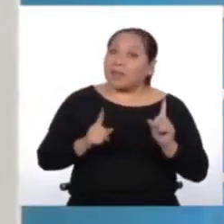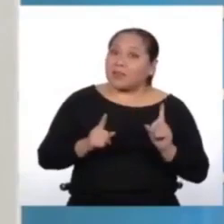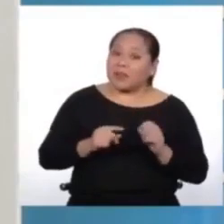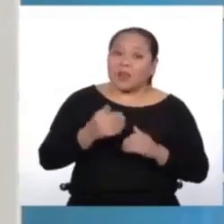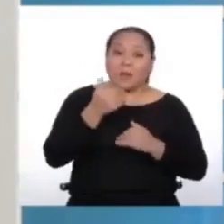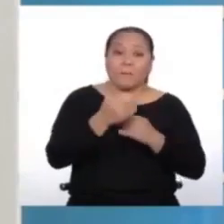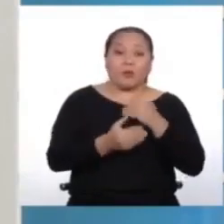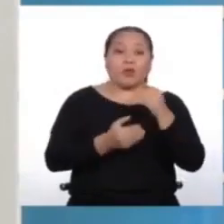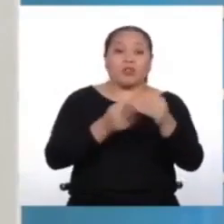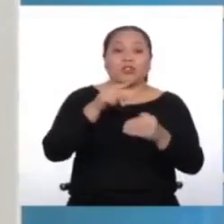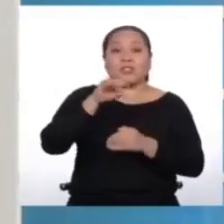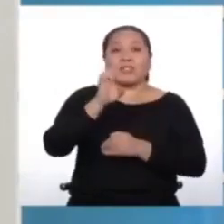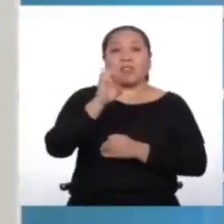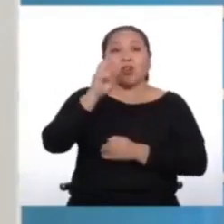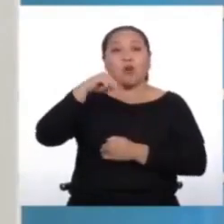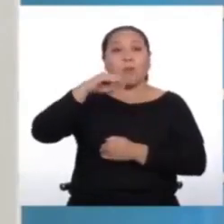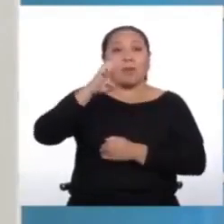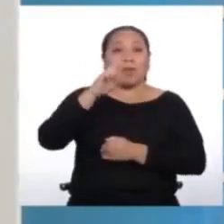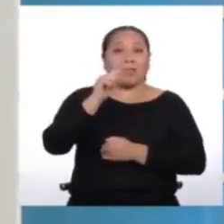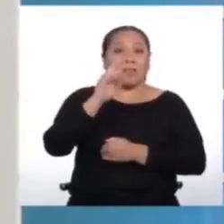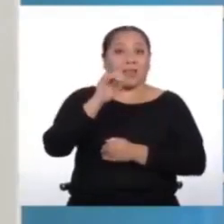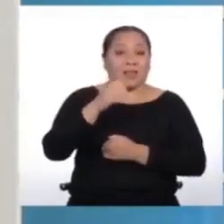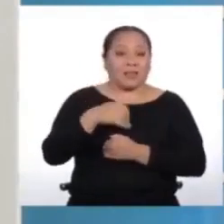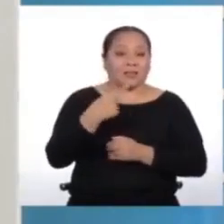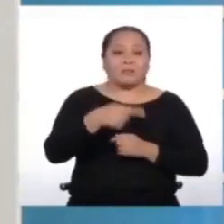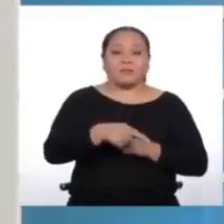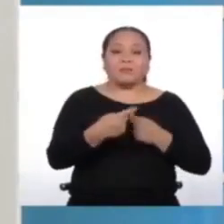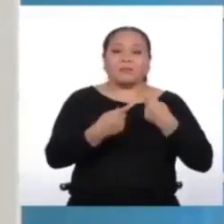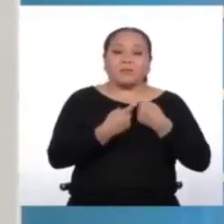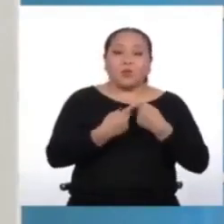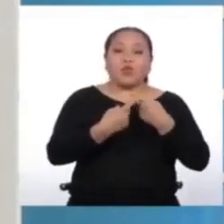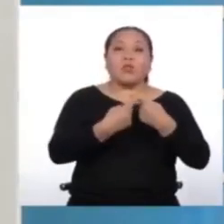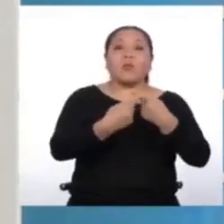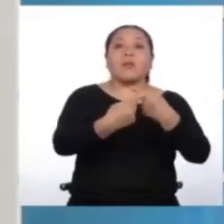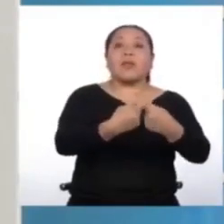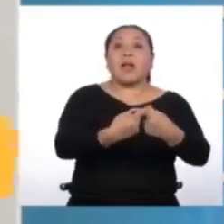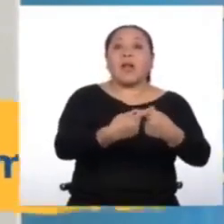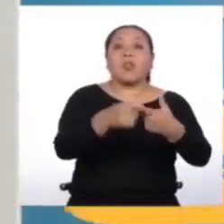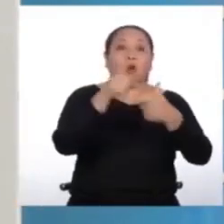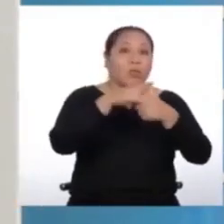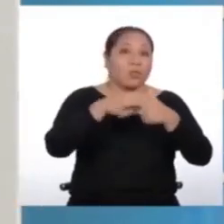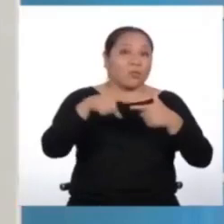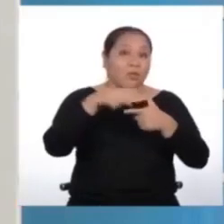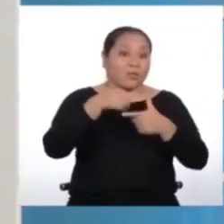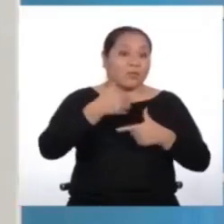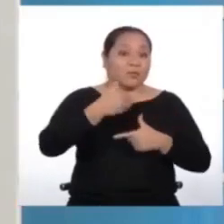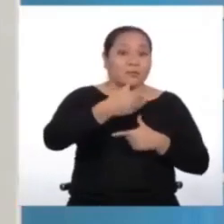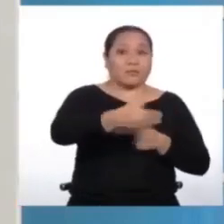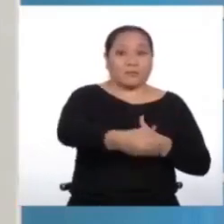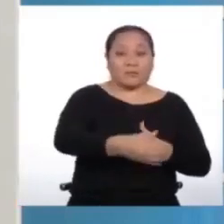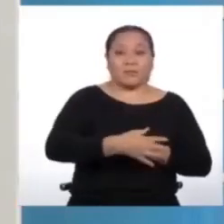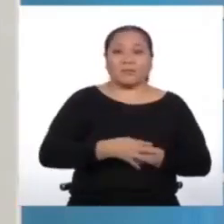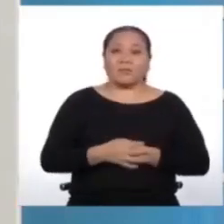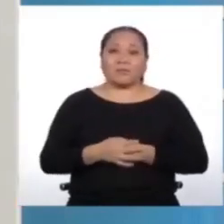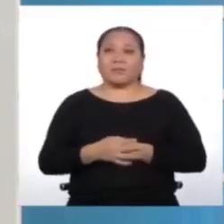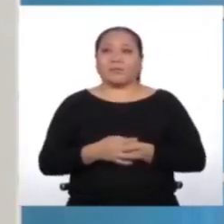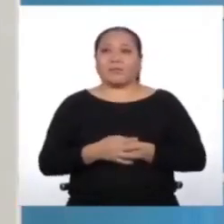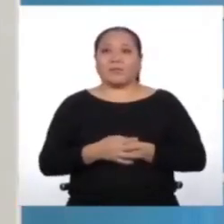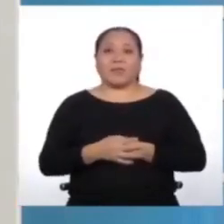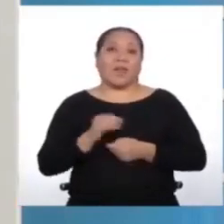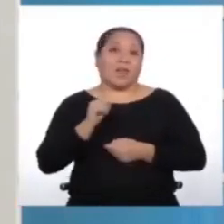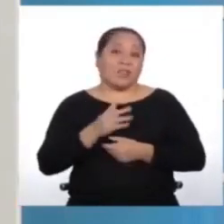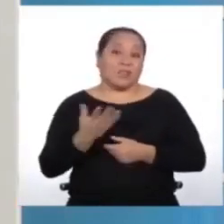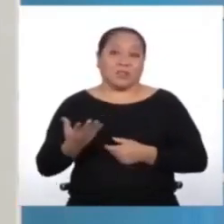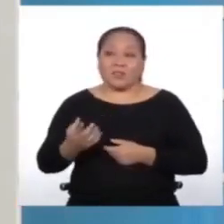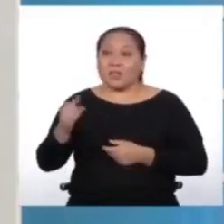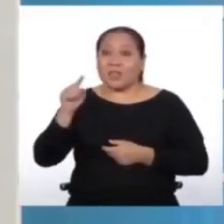las progresiones geométricas, el término siguiente se obtiene multiplicando la constante denominada razón. Entonces podemos